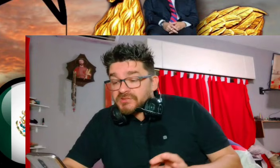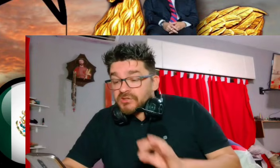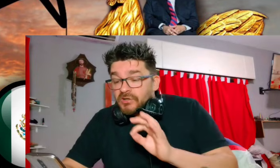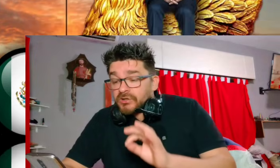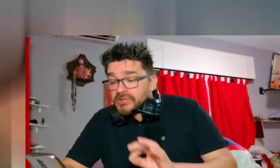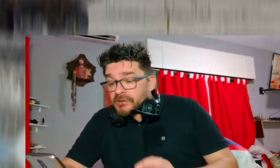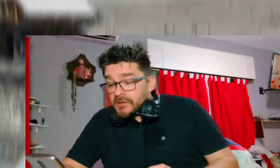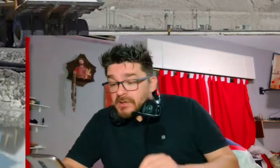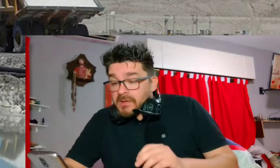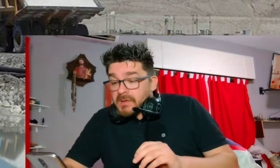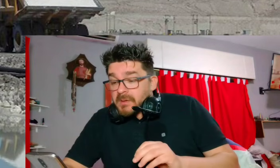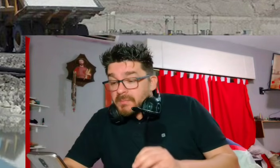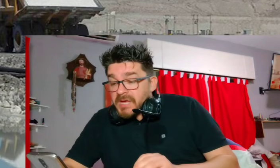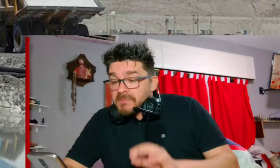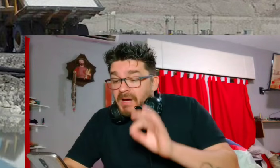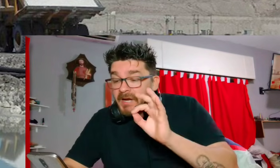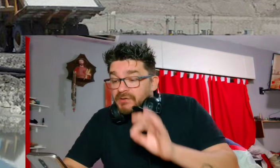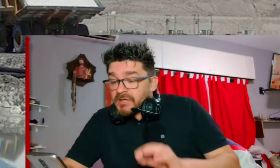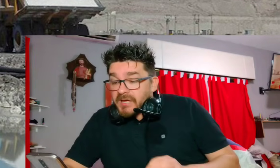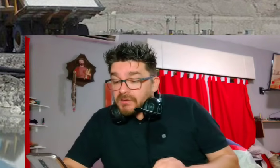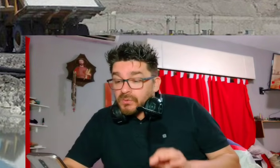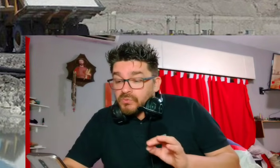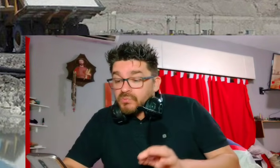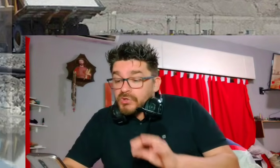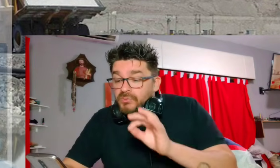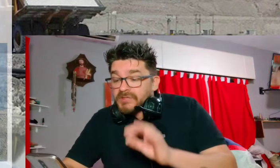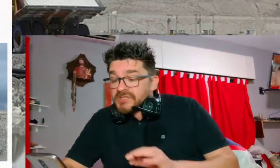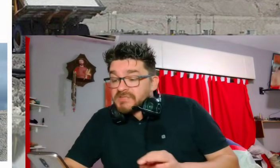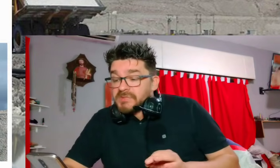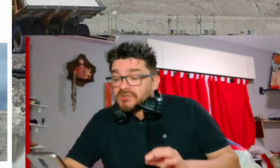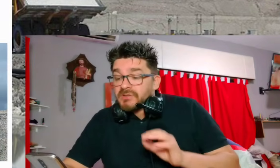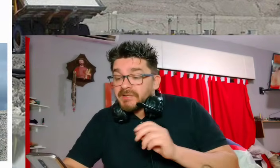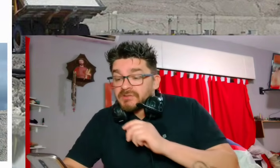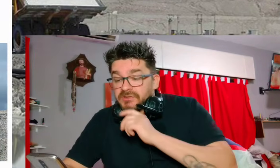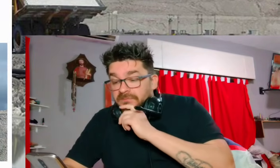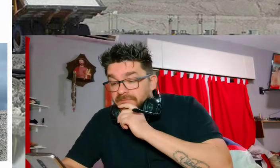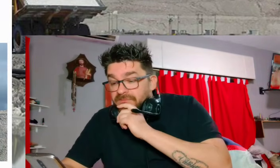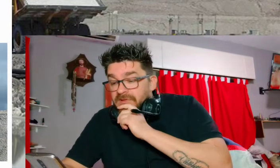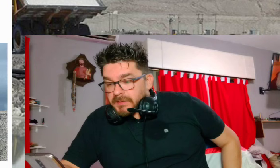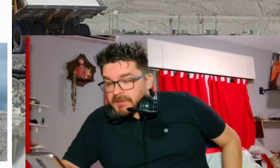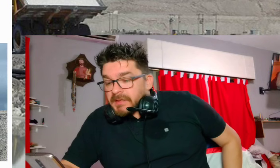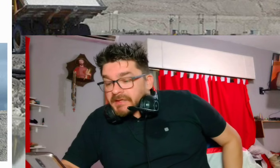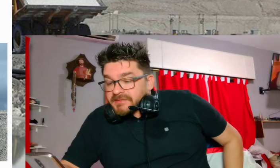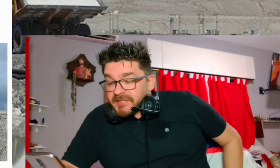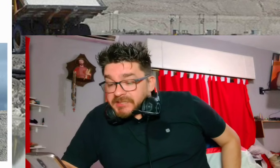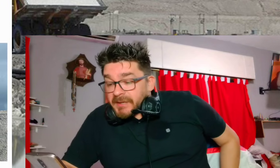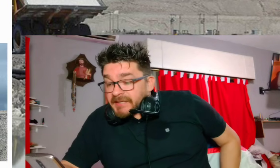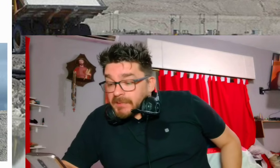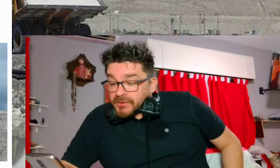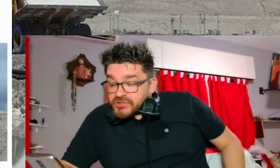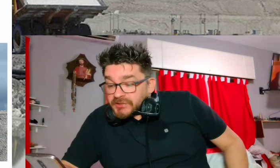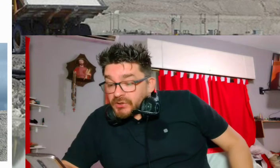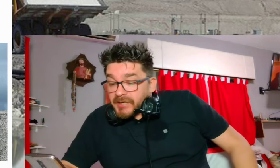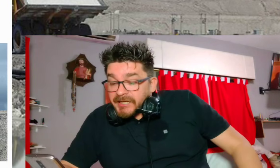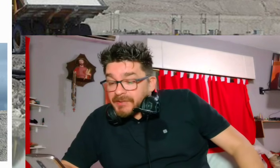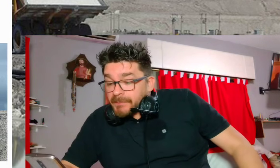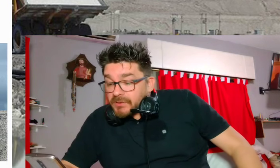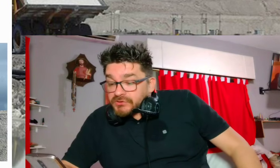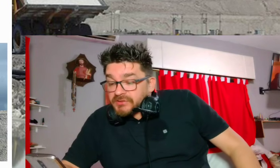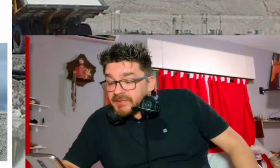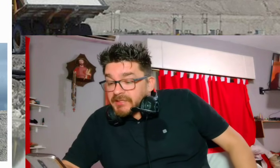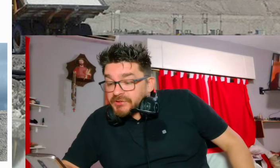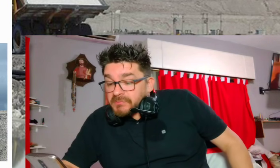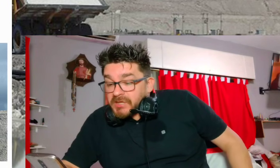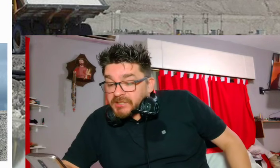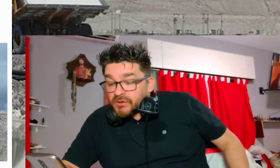noticia. Servicio Geológico ve en Bacanora un muy buen yacimiento de litio. Se estima que este proyecto eleve